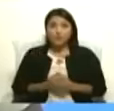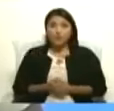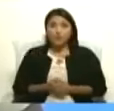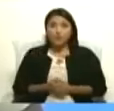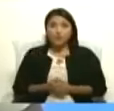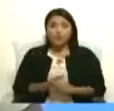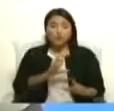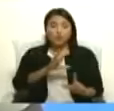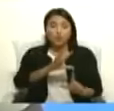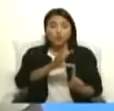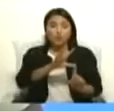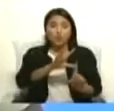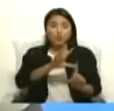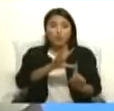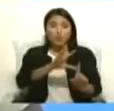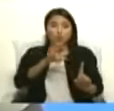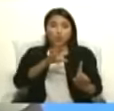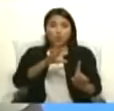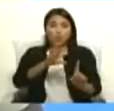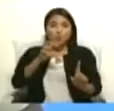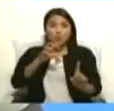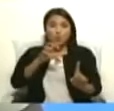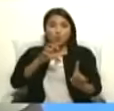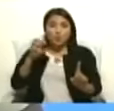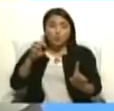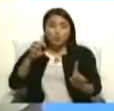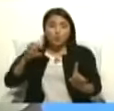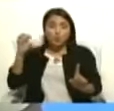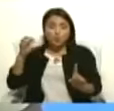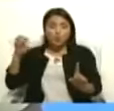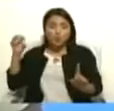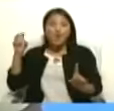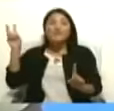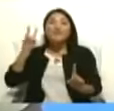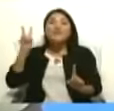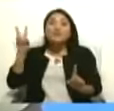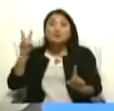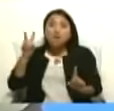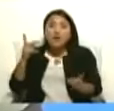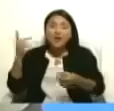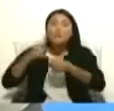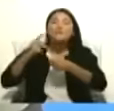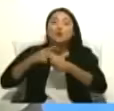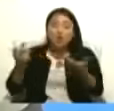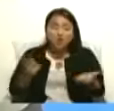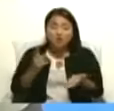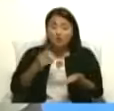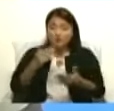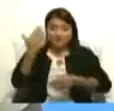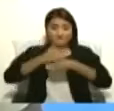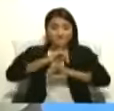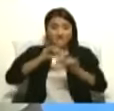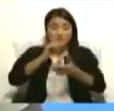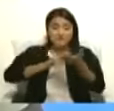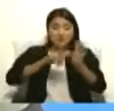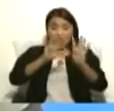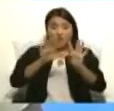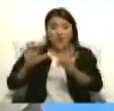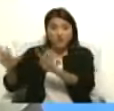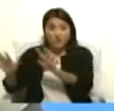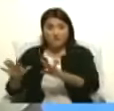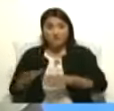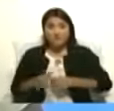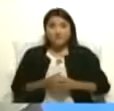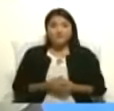chupándose las riquezas petroleras hasta 199 son los mismos apellidos los machados los Borges Los